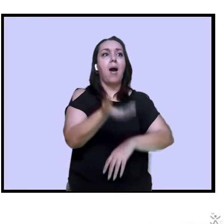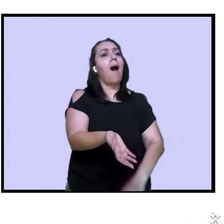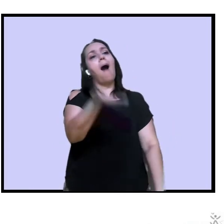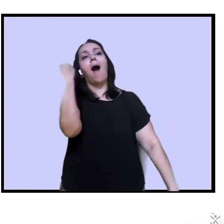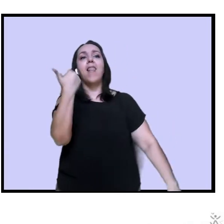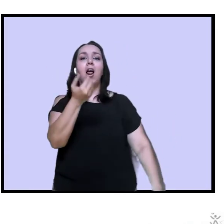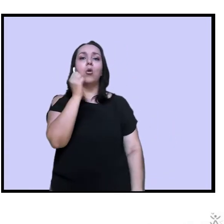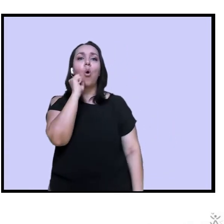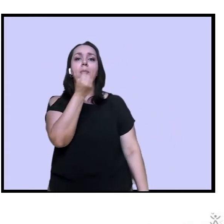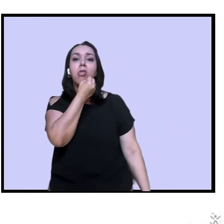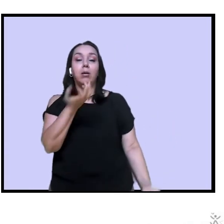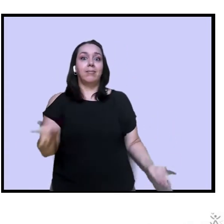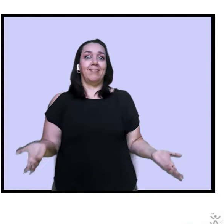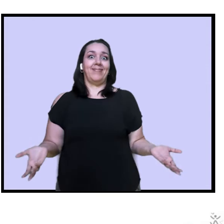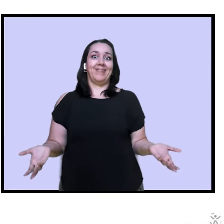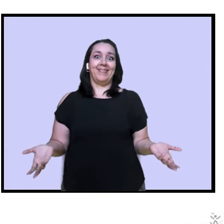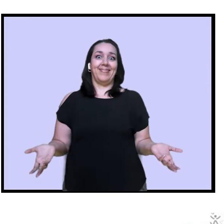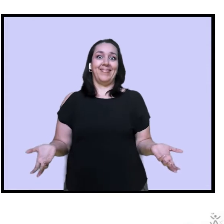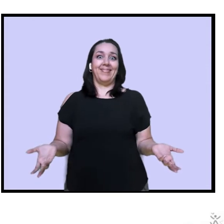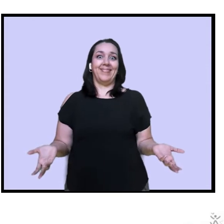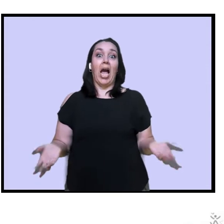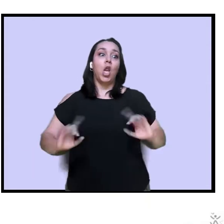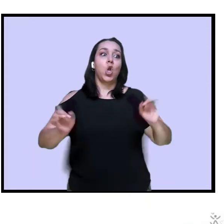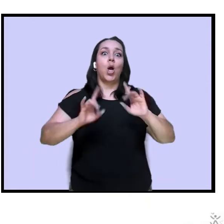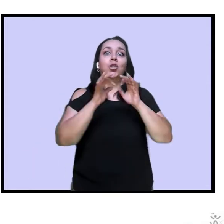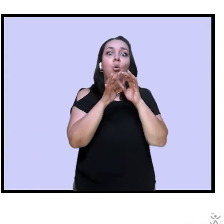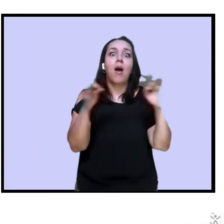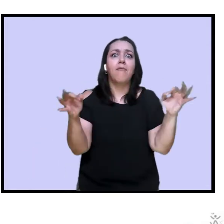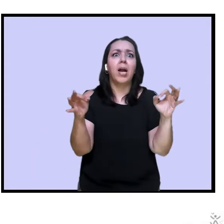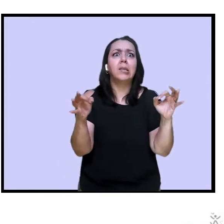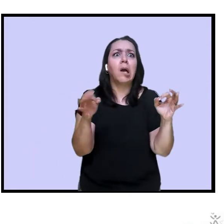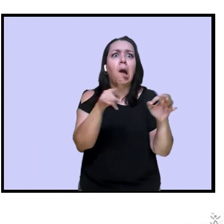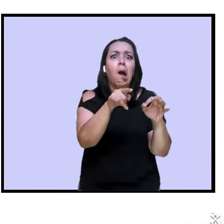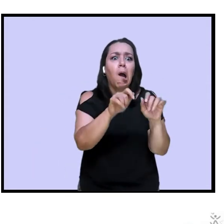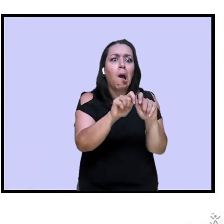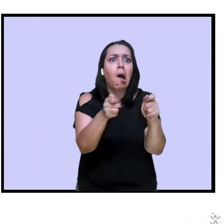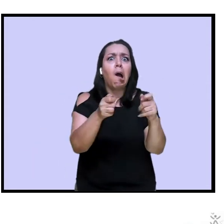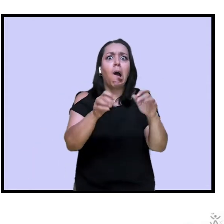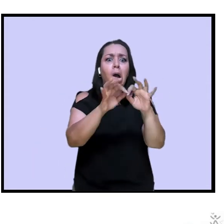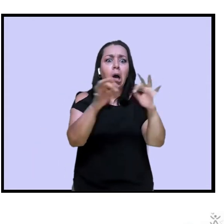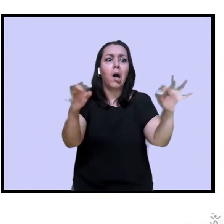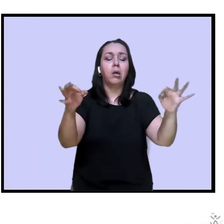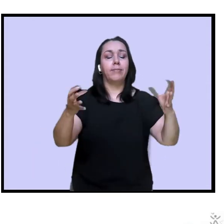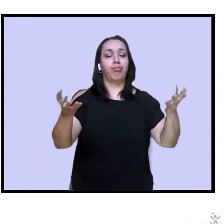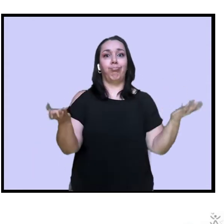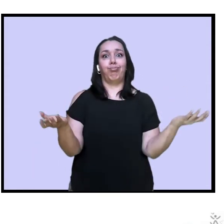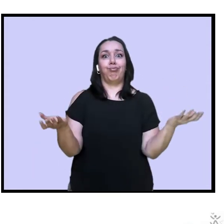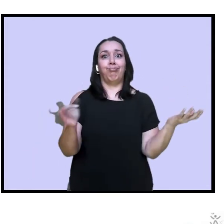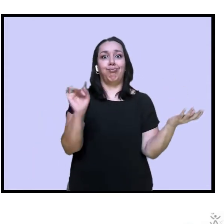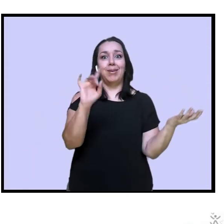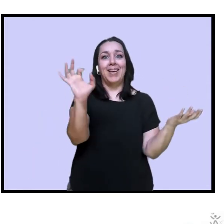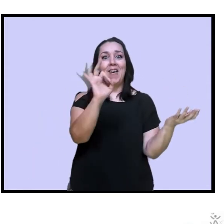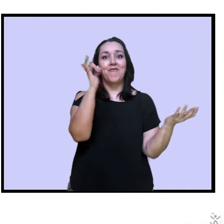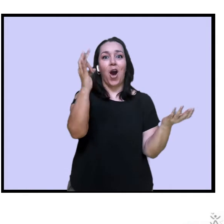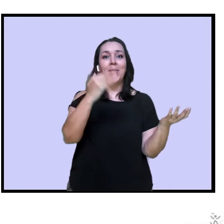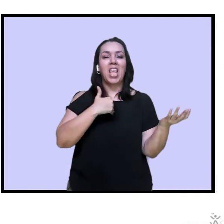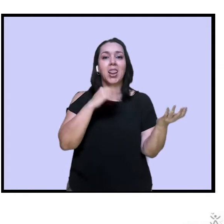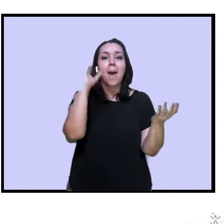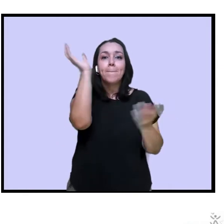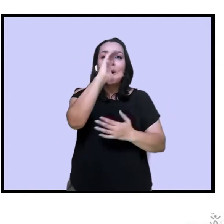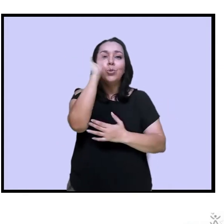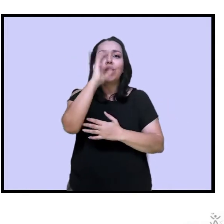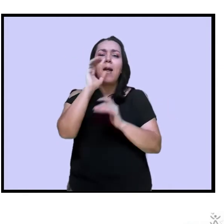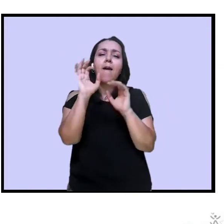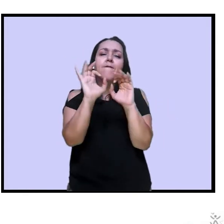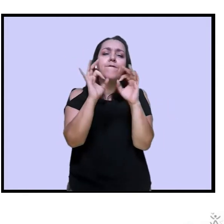al comedor, ¿verdad? Jale al comedor no es una frase que se vaya a traducir pues de la mejor manera. Entonces siempre